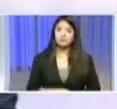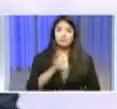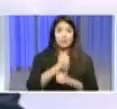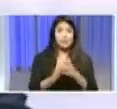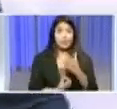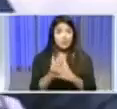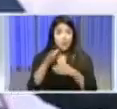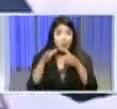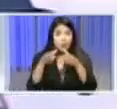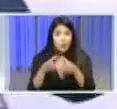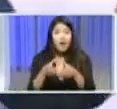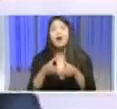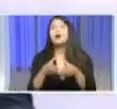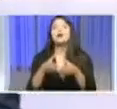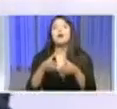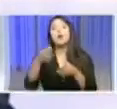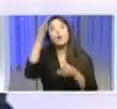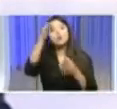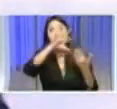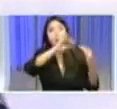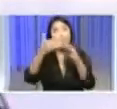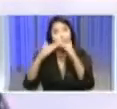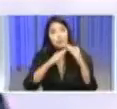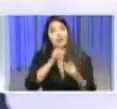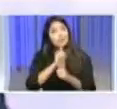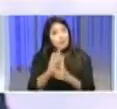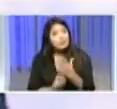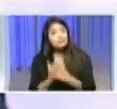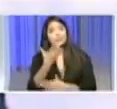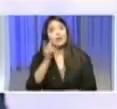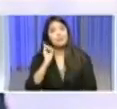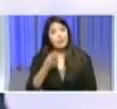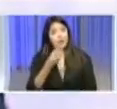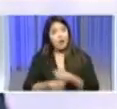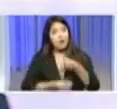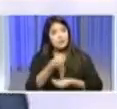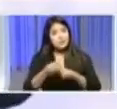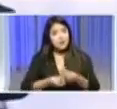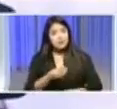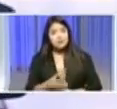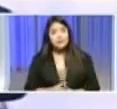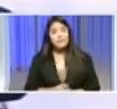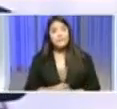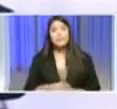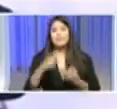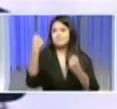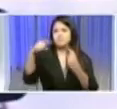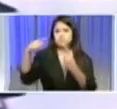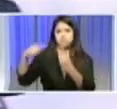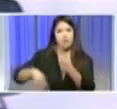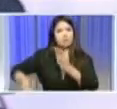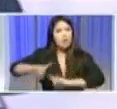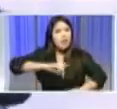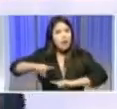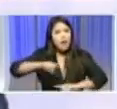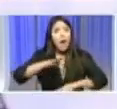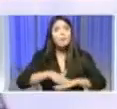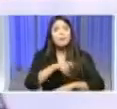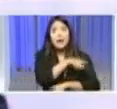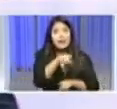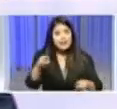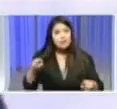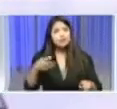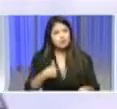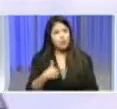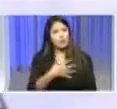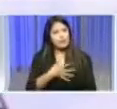conformar los consejos comunales, conformar las vocerías y delegados, porque yo quiero encontrarme.